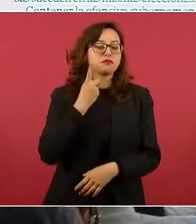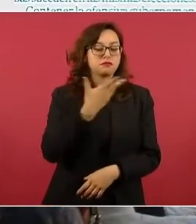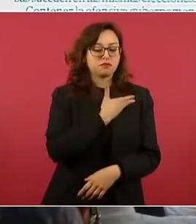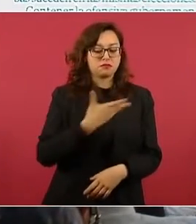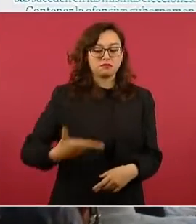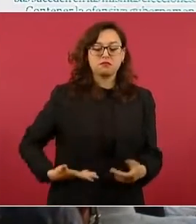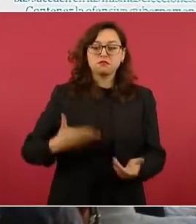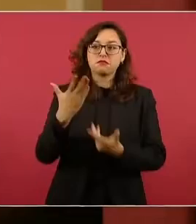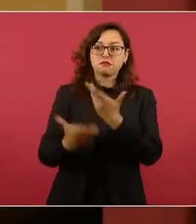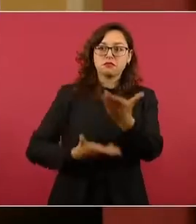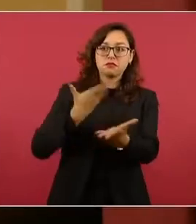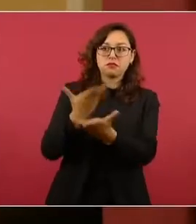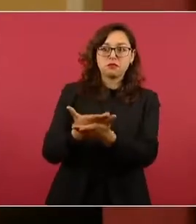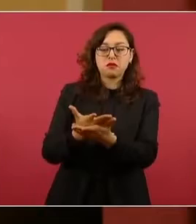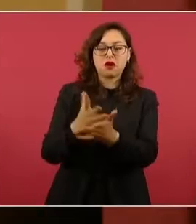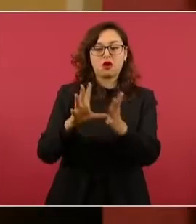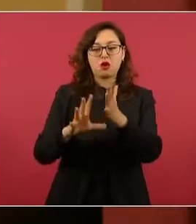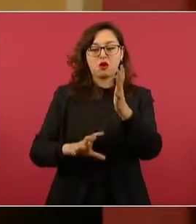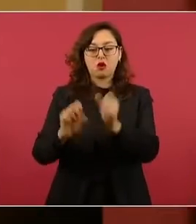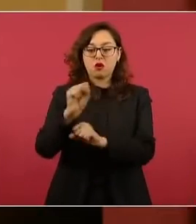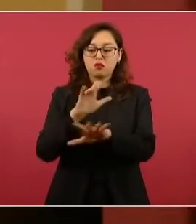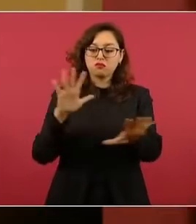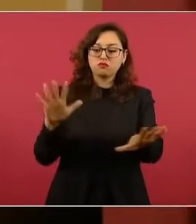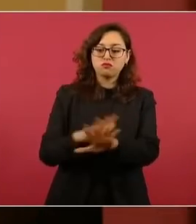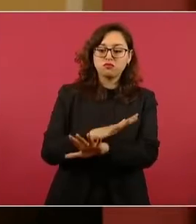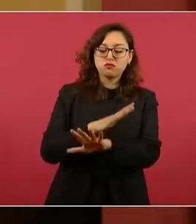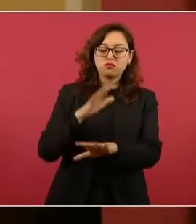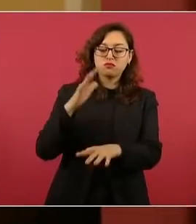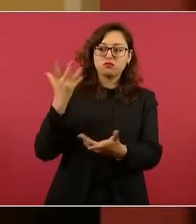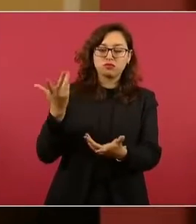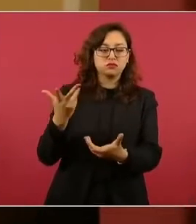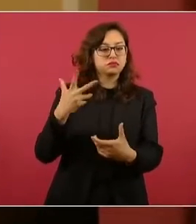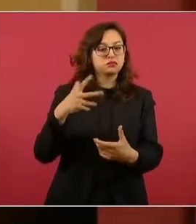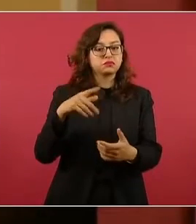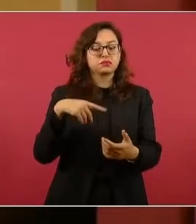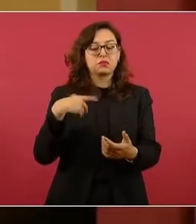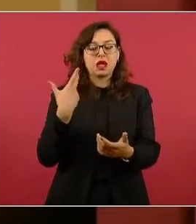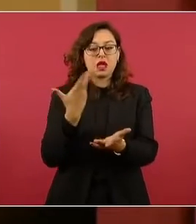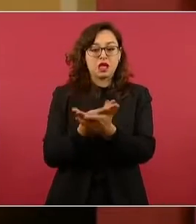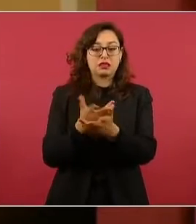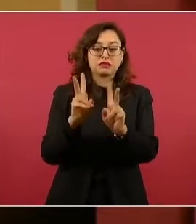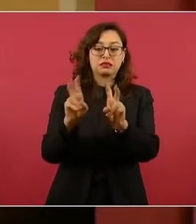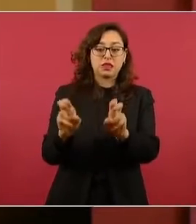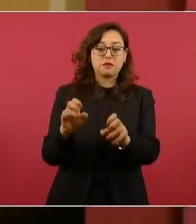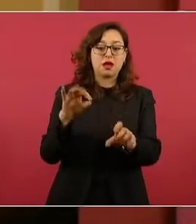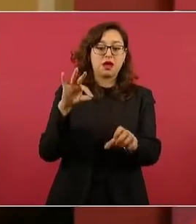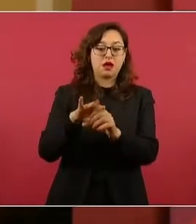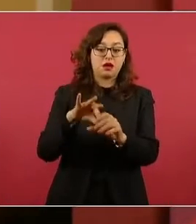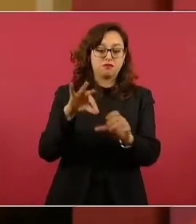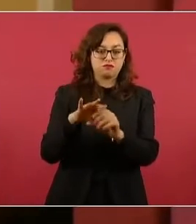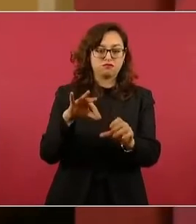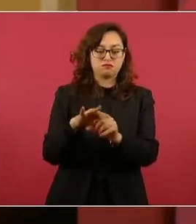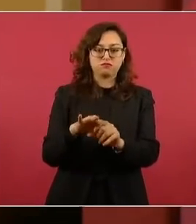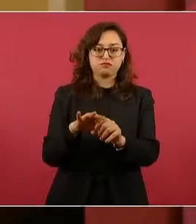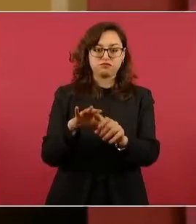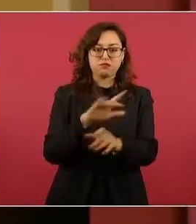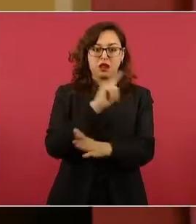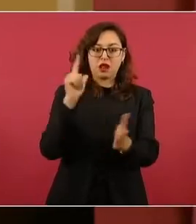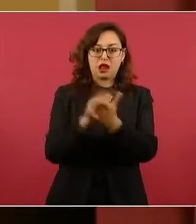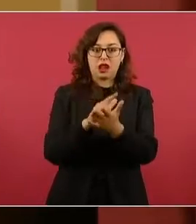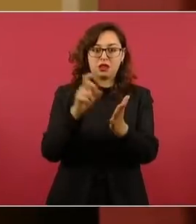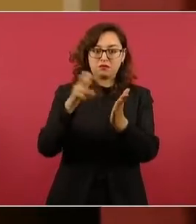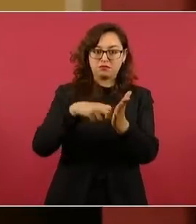en el horno, ni la reforma electoral ya enviada que